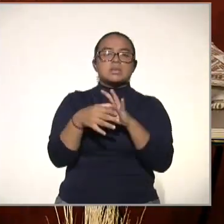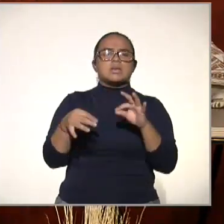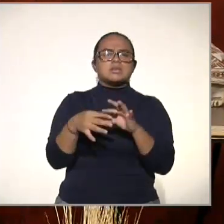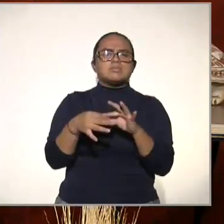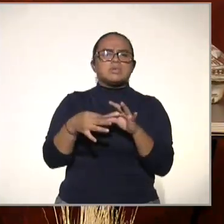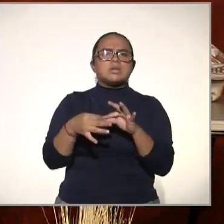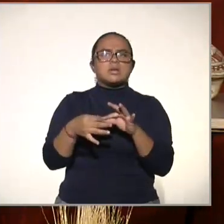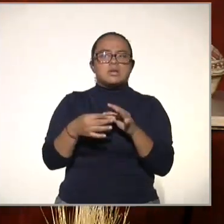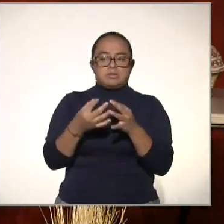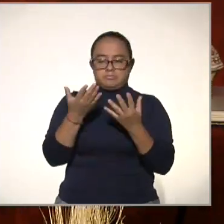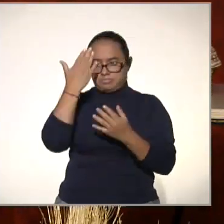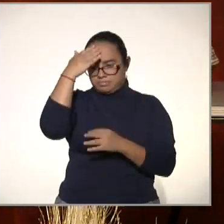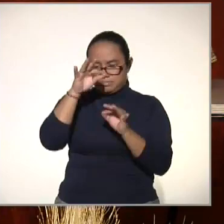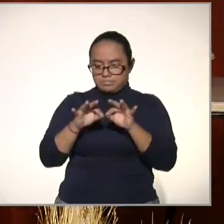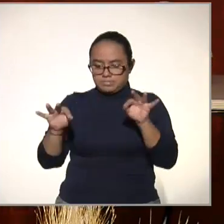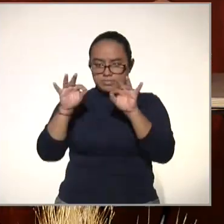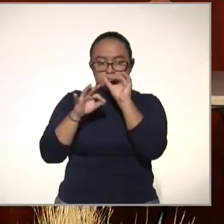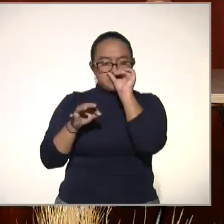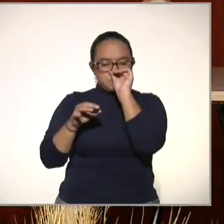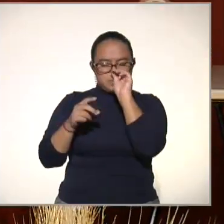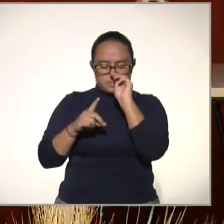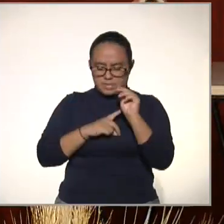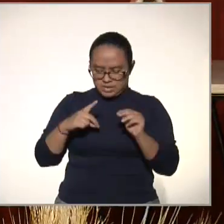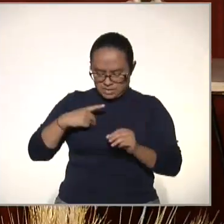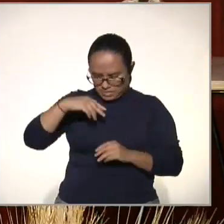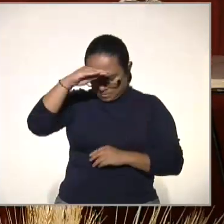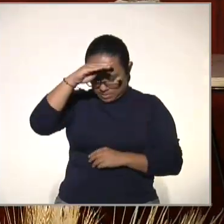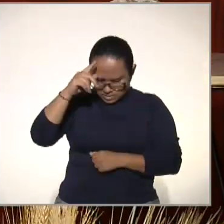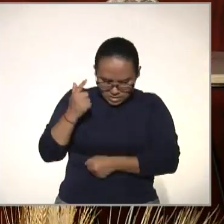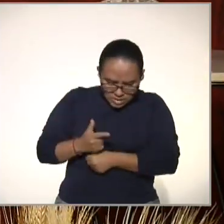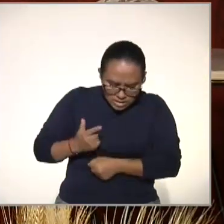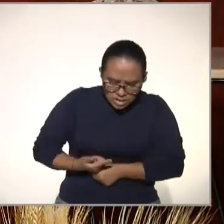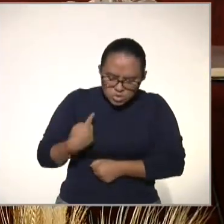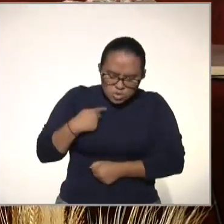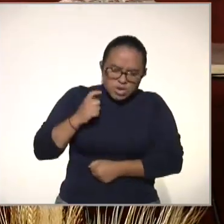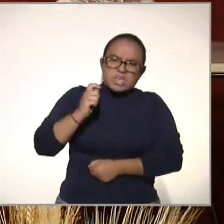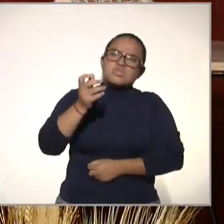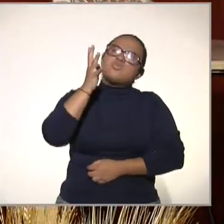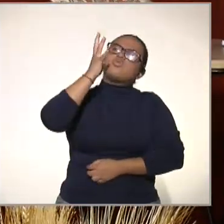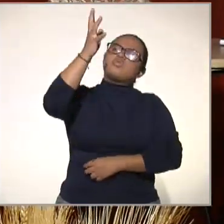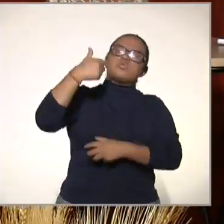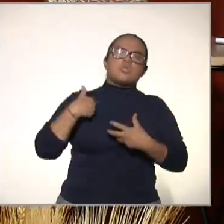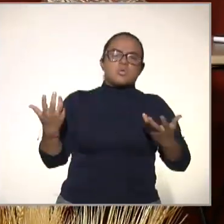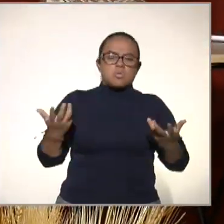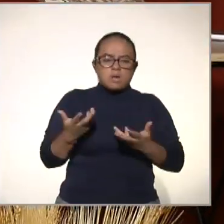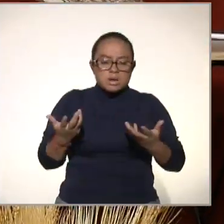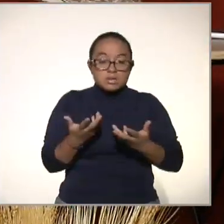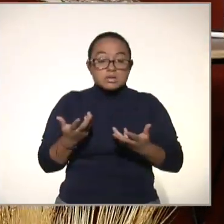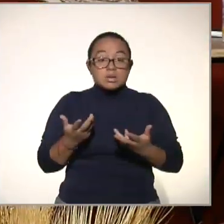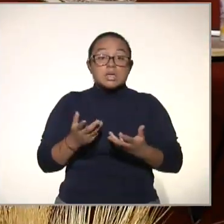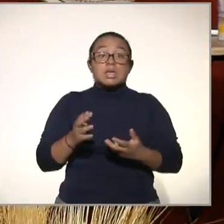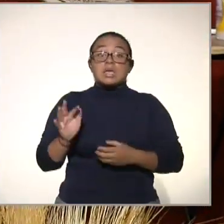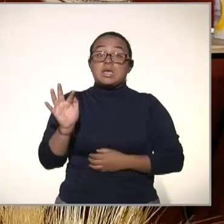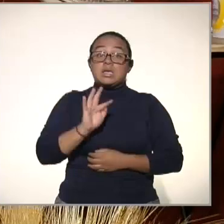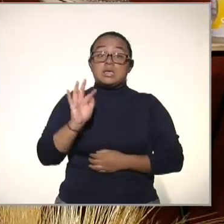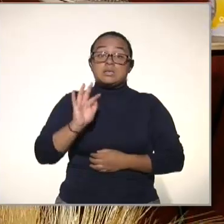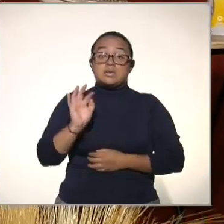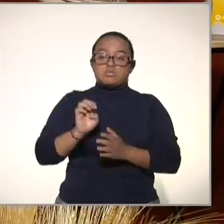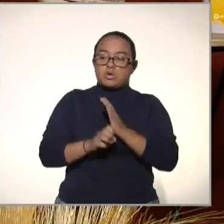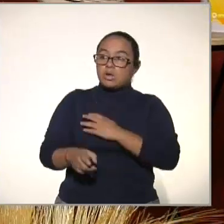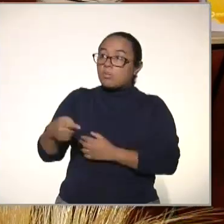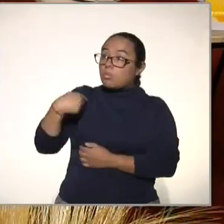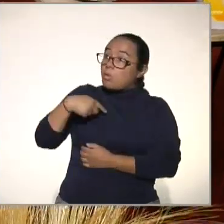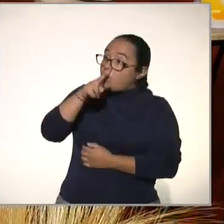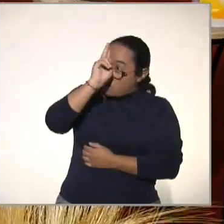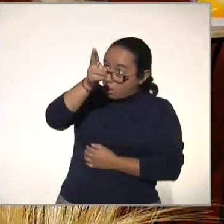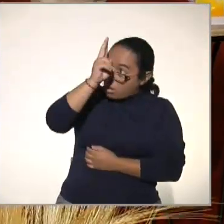habla sobre lo importante que es cuestionarnos, descubrir quiénes somos, a dónde vamos y también qué es lo que pasa cuando nos restringen y cuando